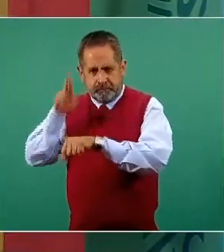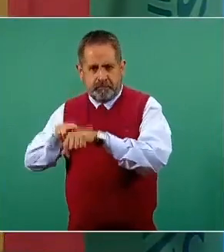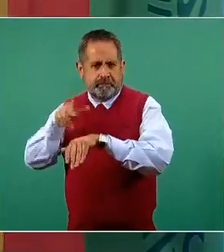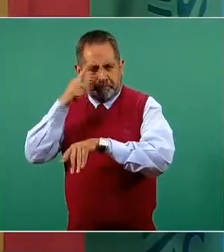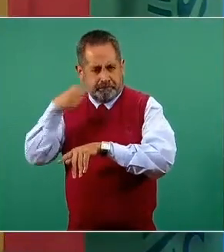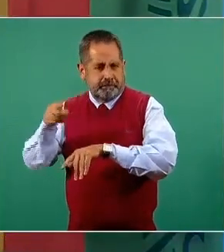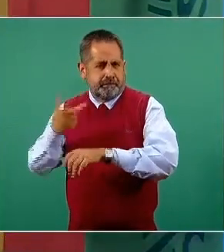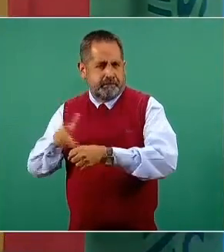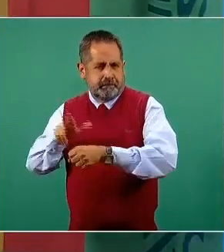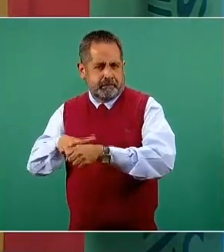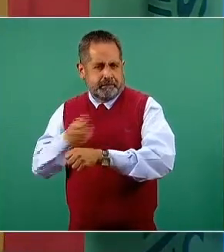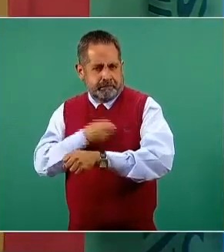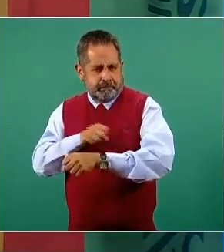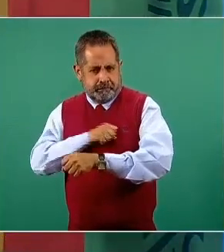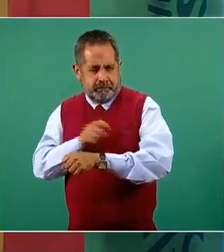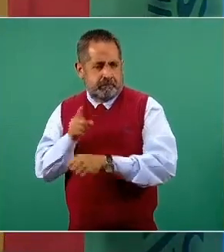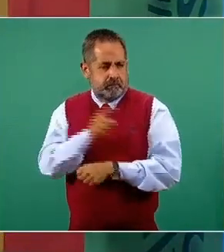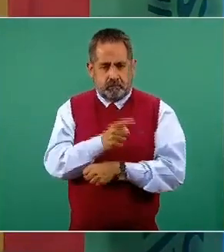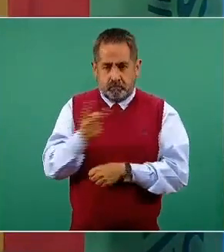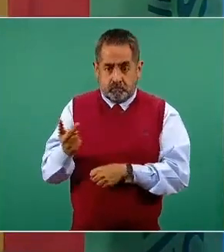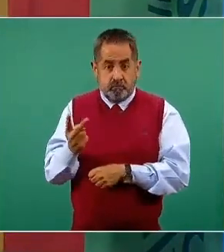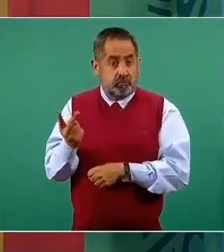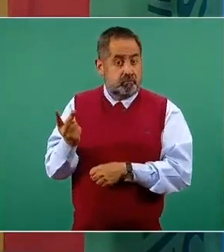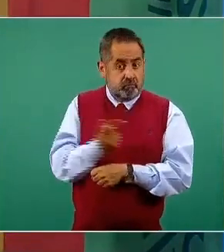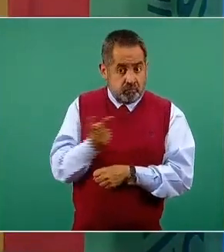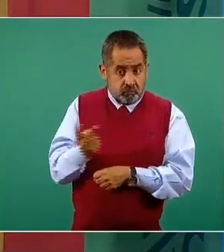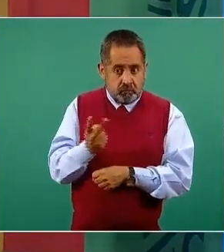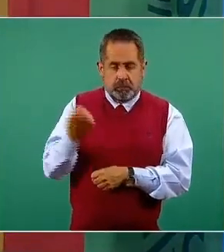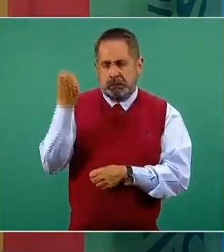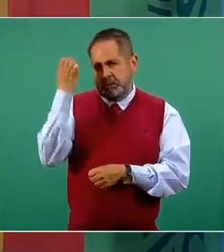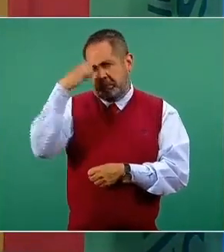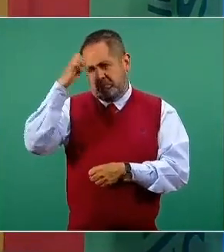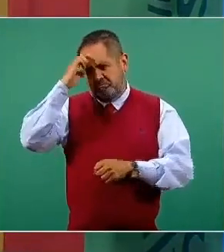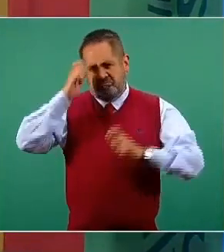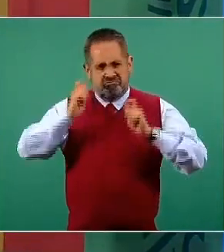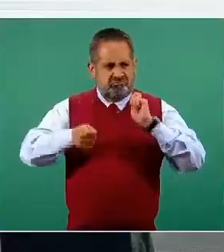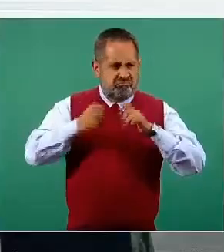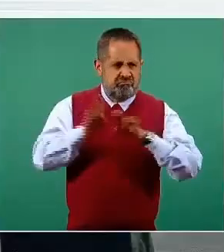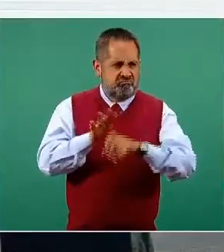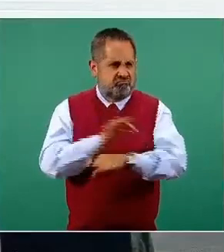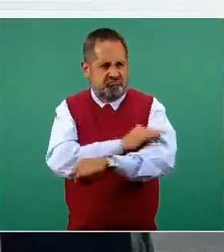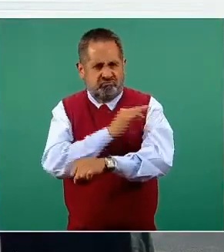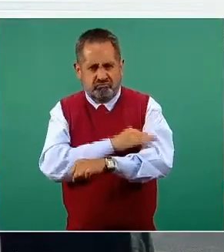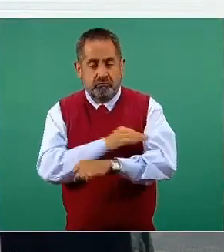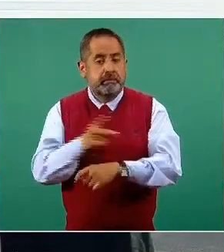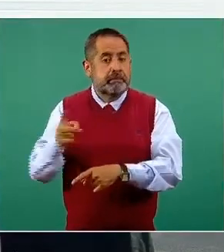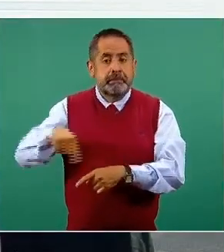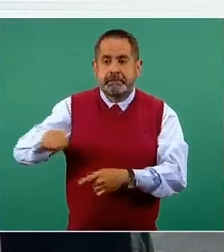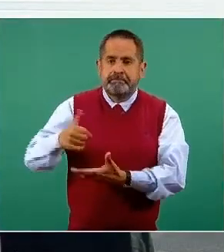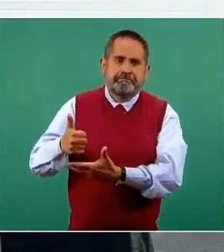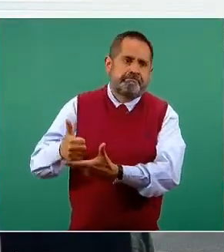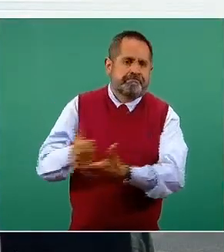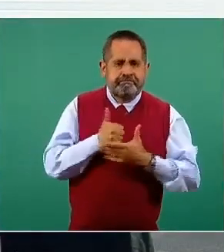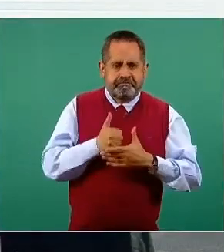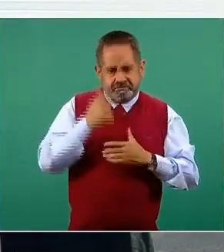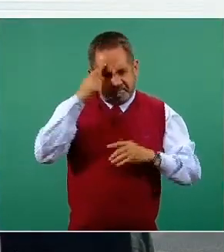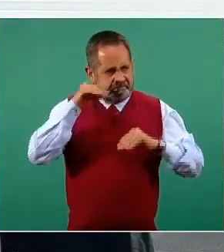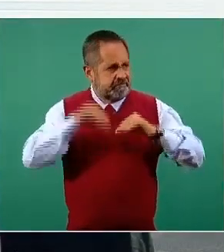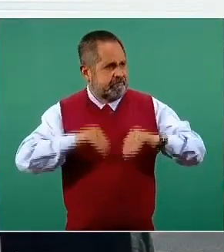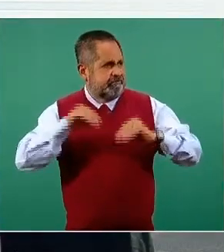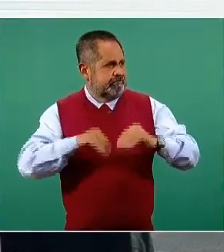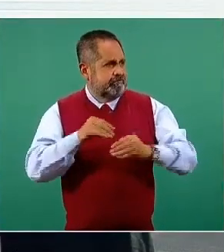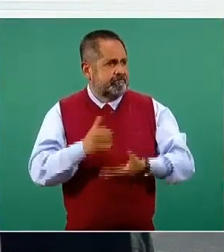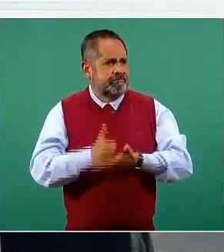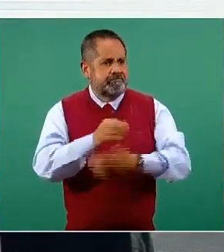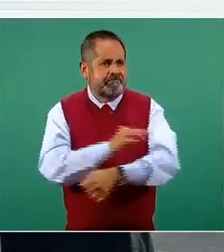sanidad que tienen una amplia experiencia también en la vacunación y nos están ayudando a tener más elementos en